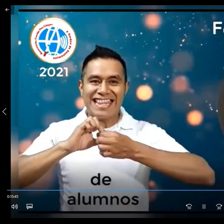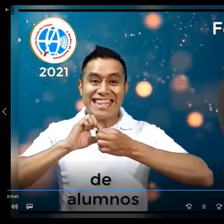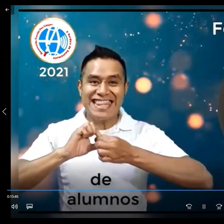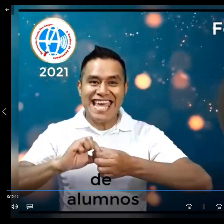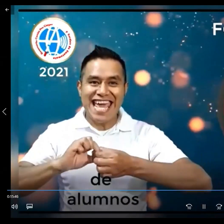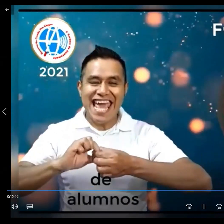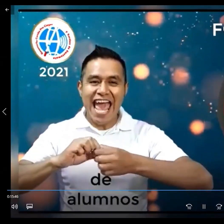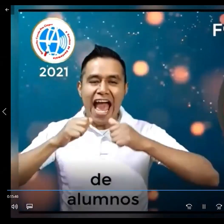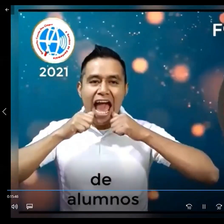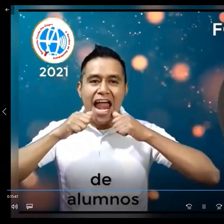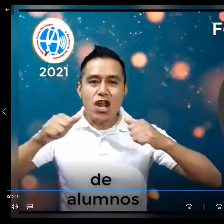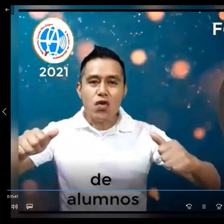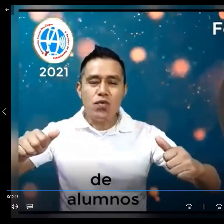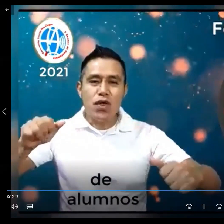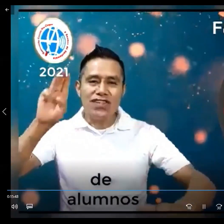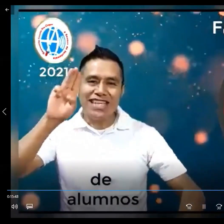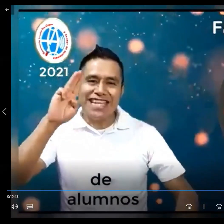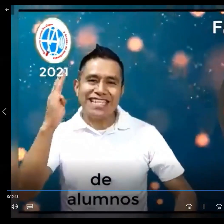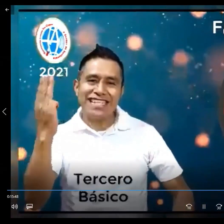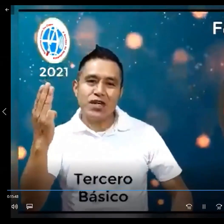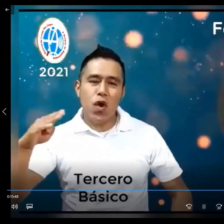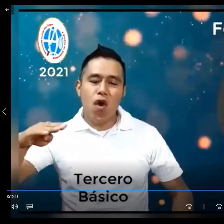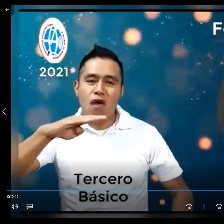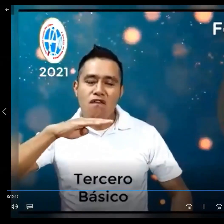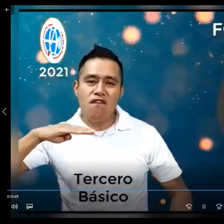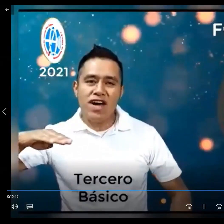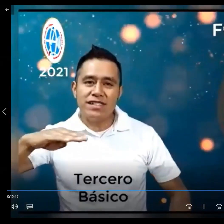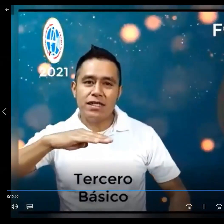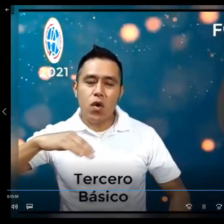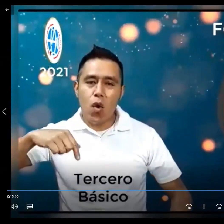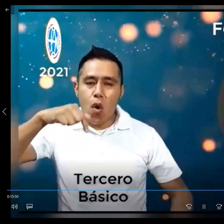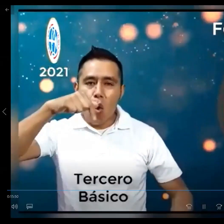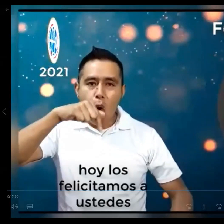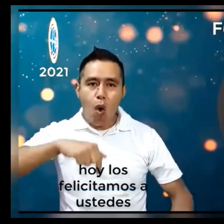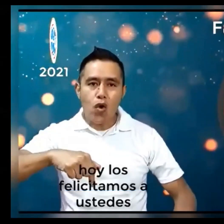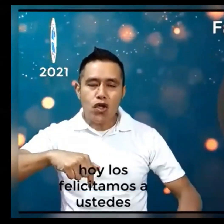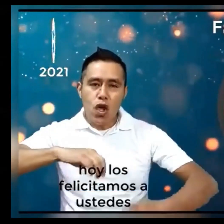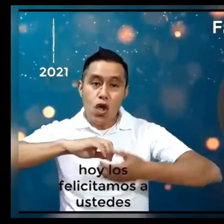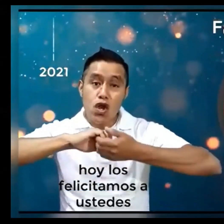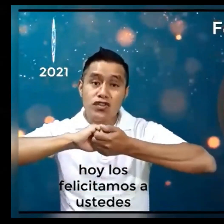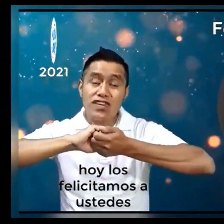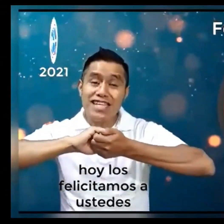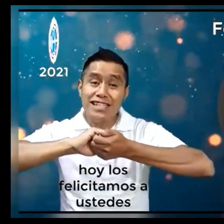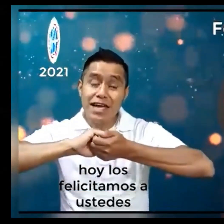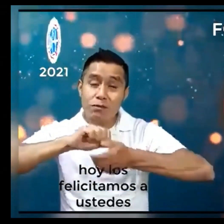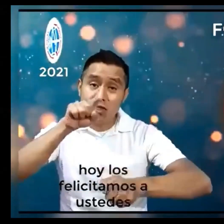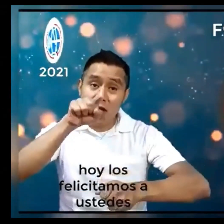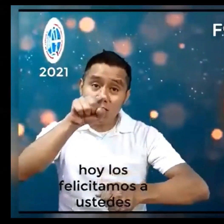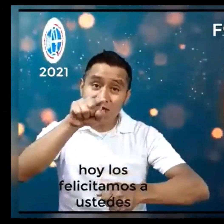de los estudiantes de tercero básico, hoy los